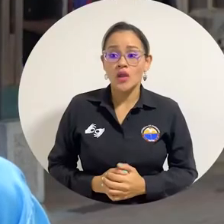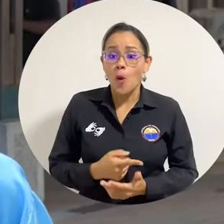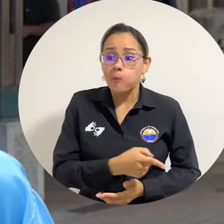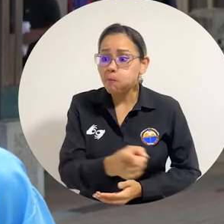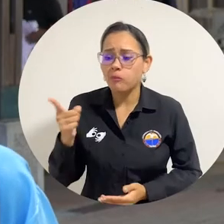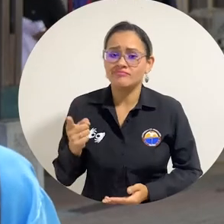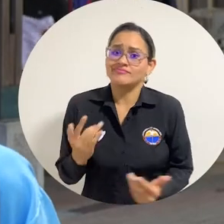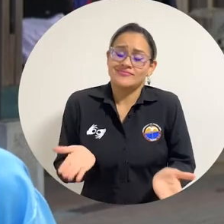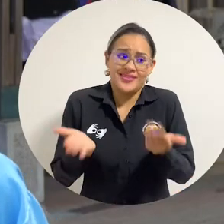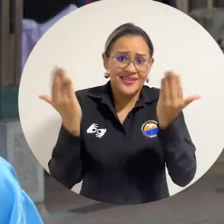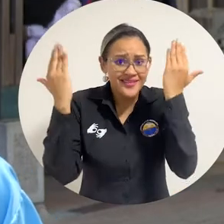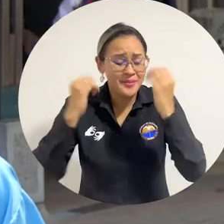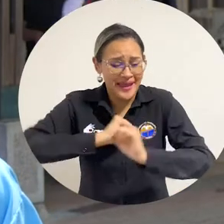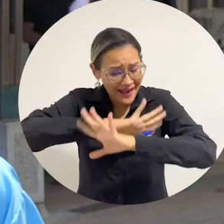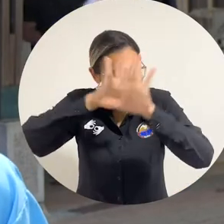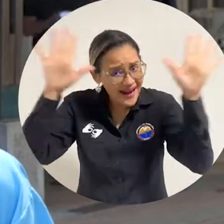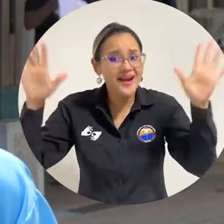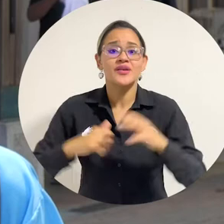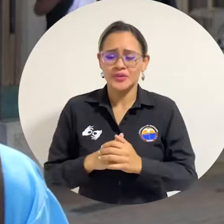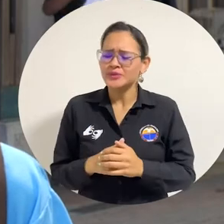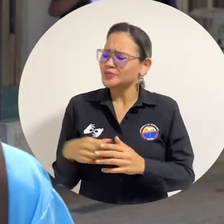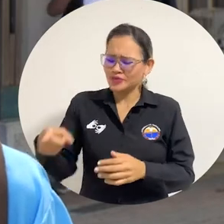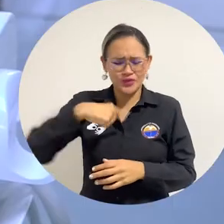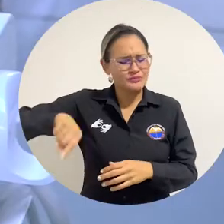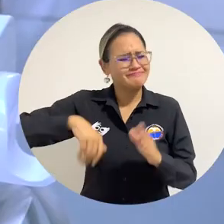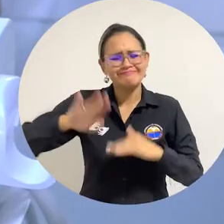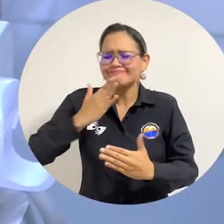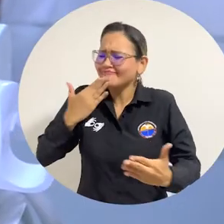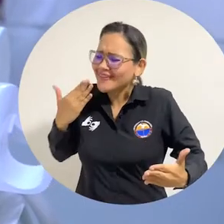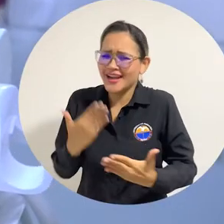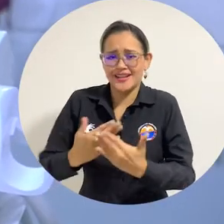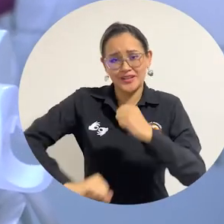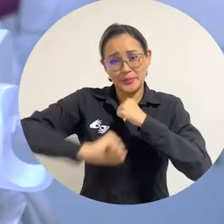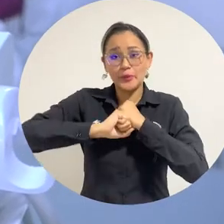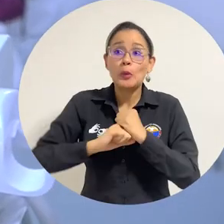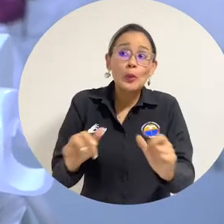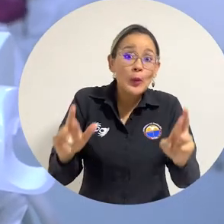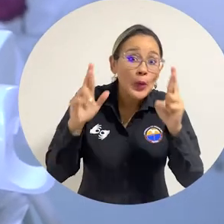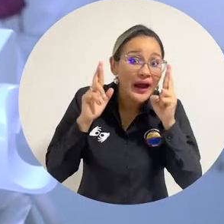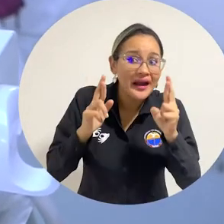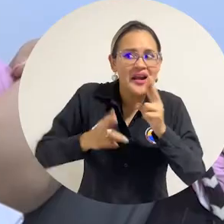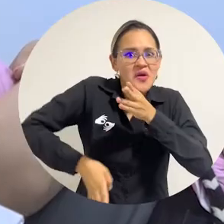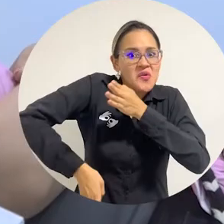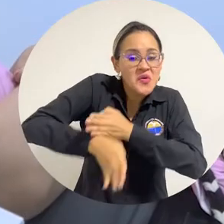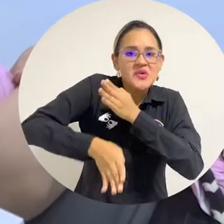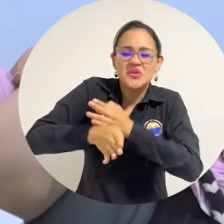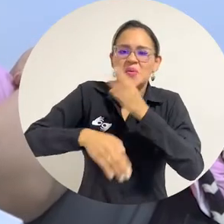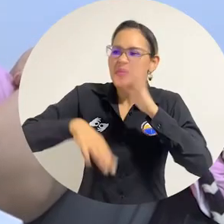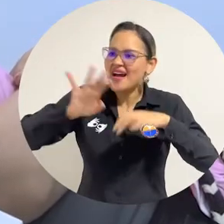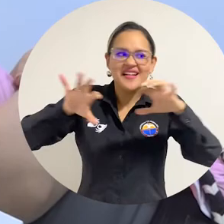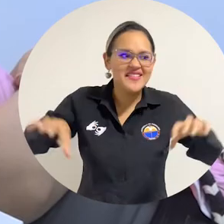Son equipos que son muy necesarios y pues realmente todos estamos agradecidos por la ayuda y que esperamos que se siga